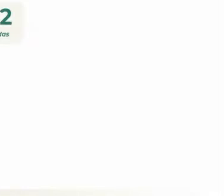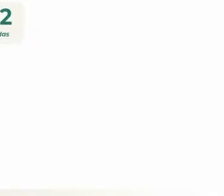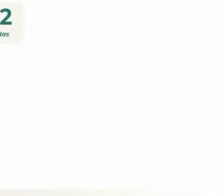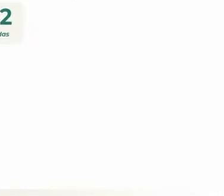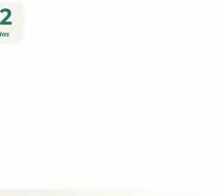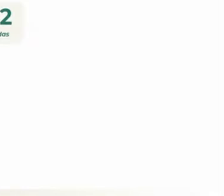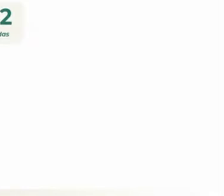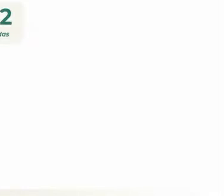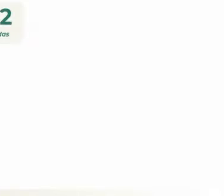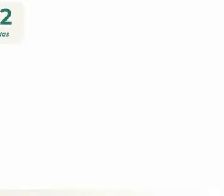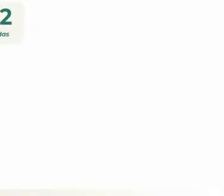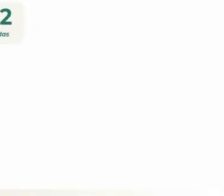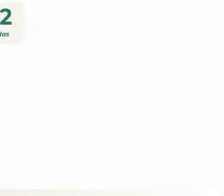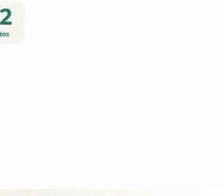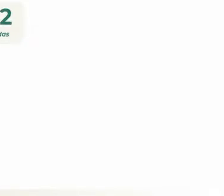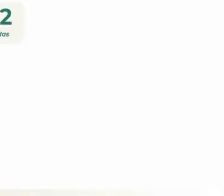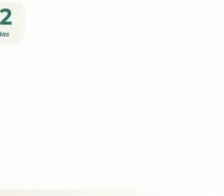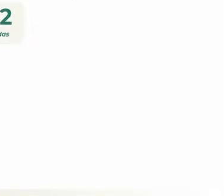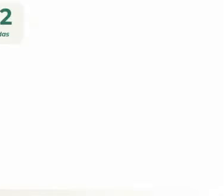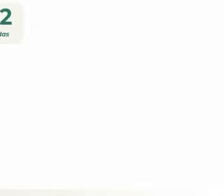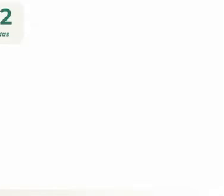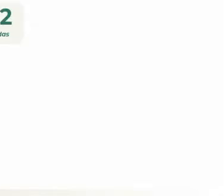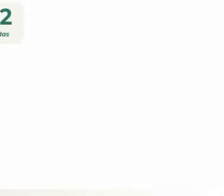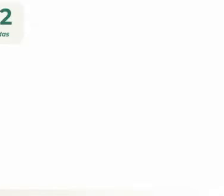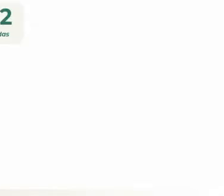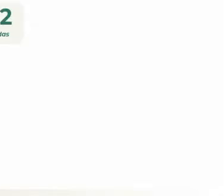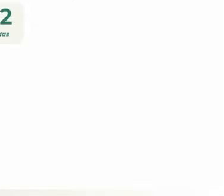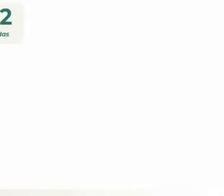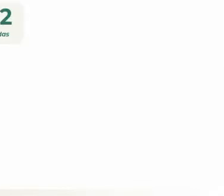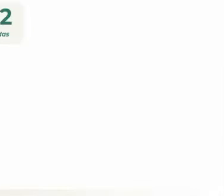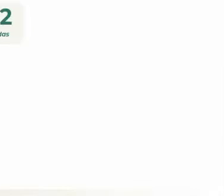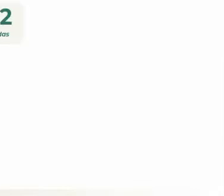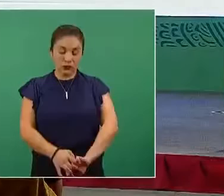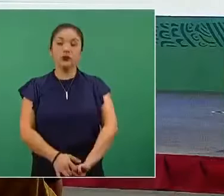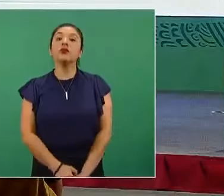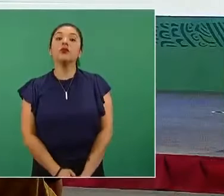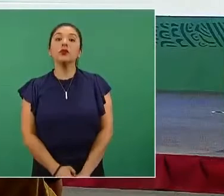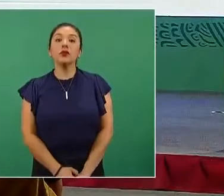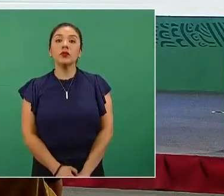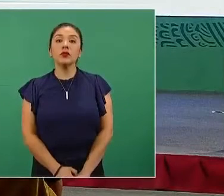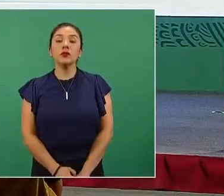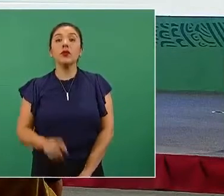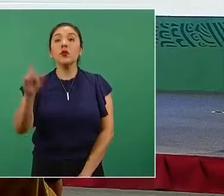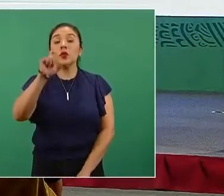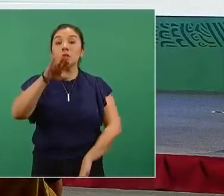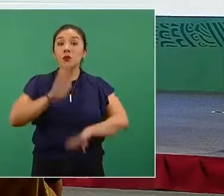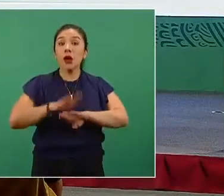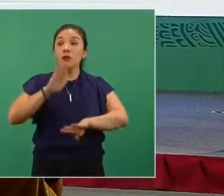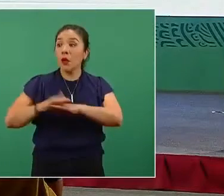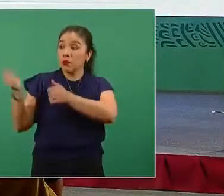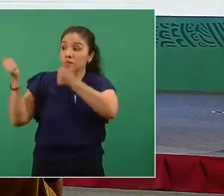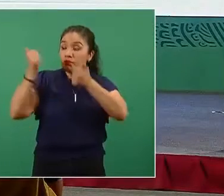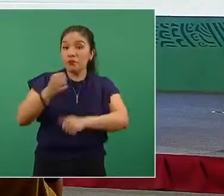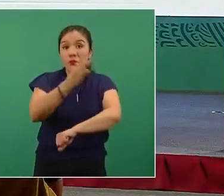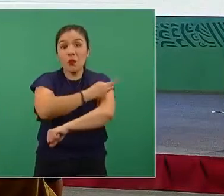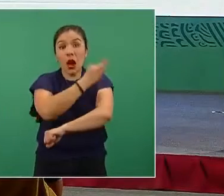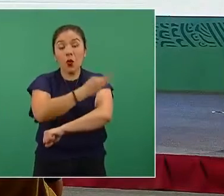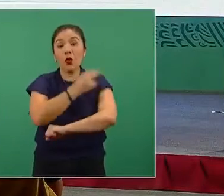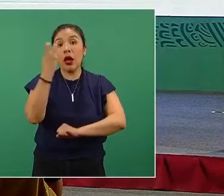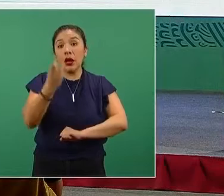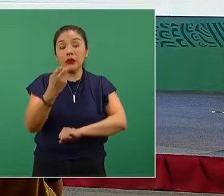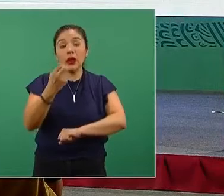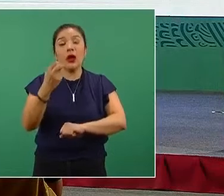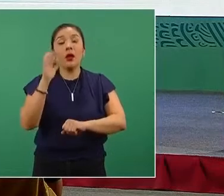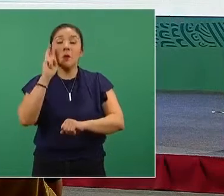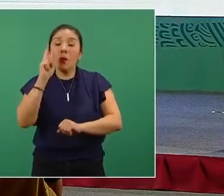las vacunas recibidas. Conforme lleguen nuevas vacunas, este porcentaje se va a hacer menor. Conforme